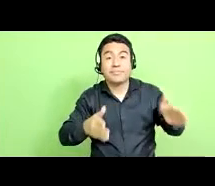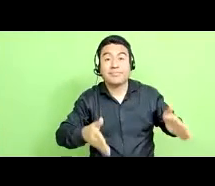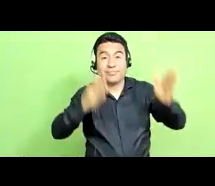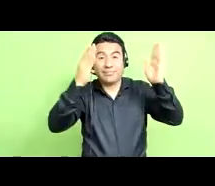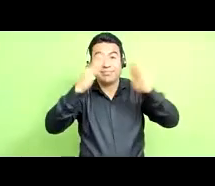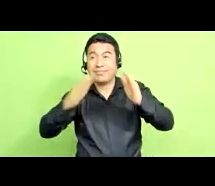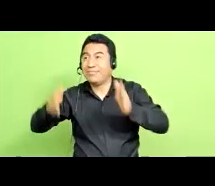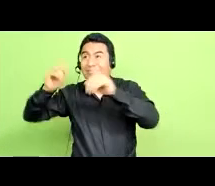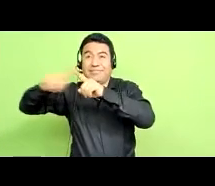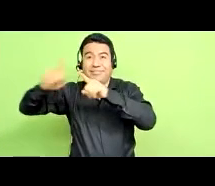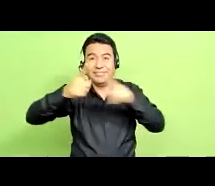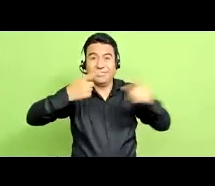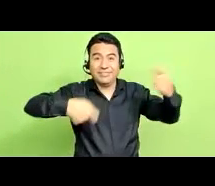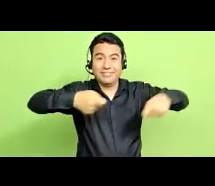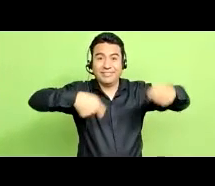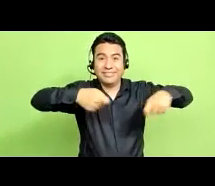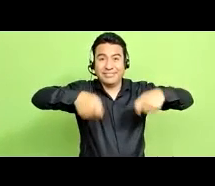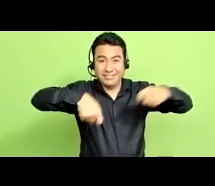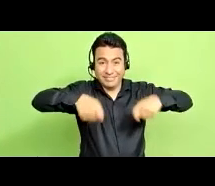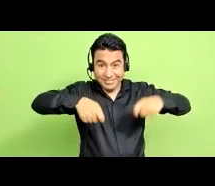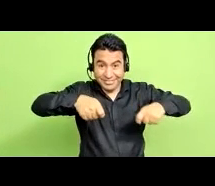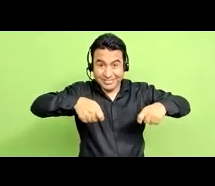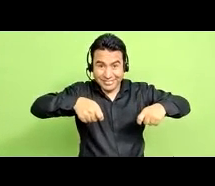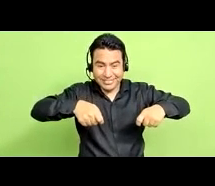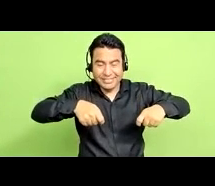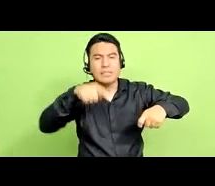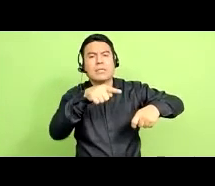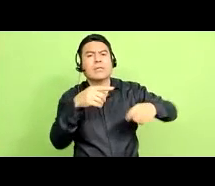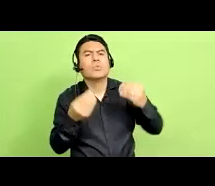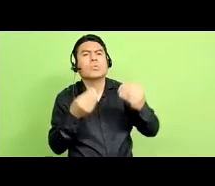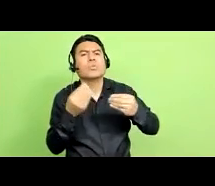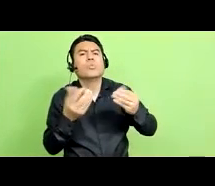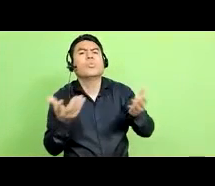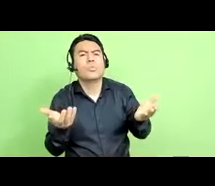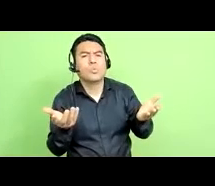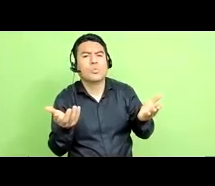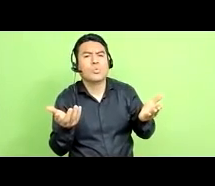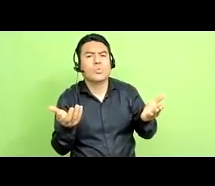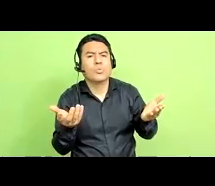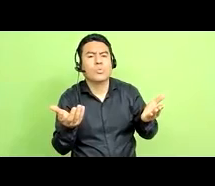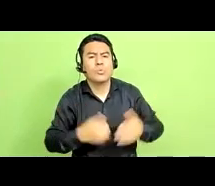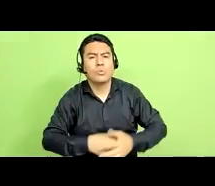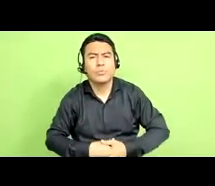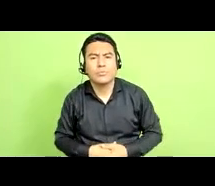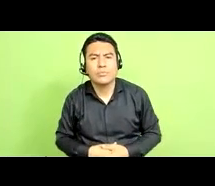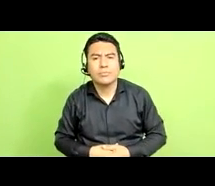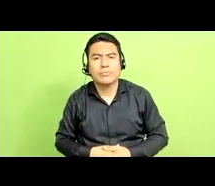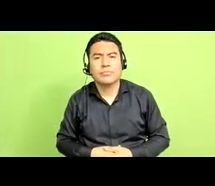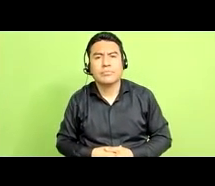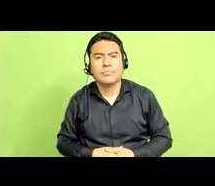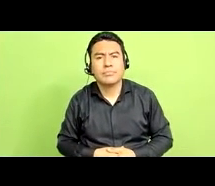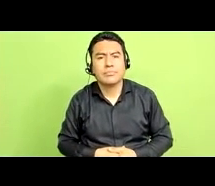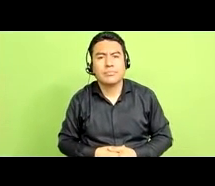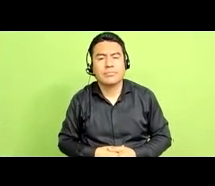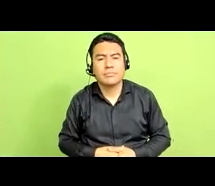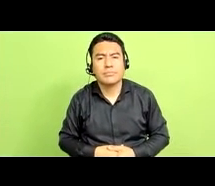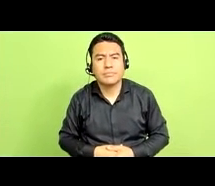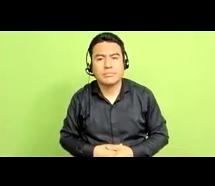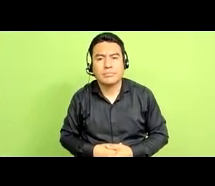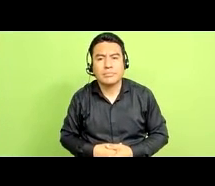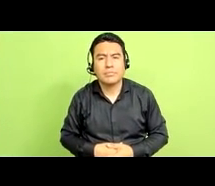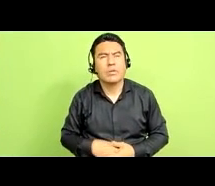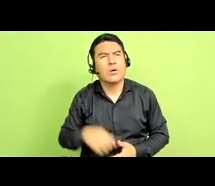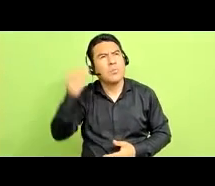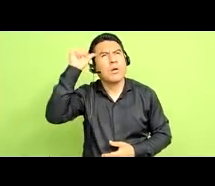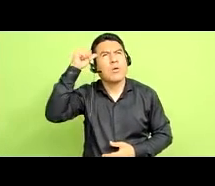correcto y por ejemplo este al inicio no me acuerdo bien